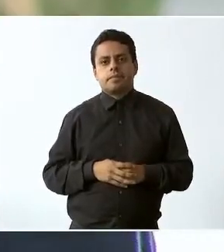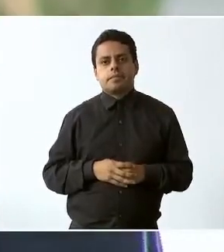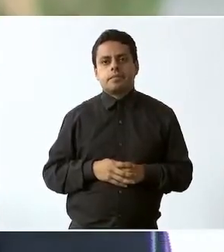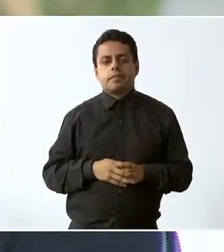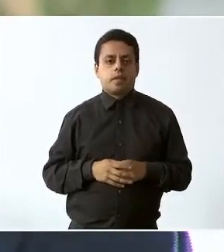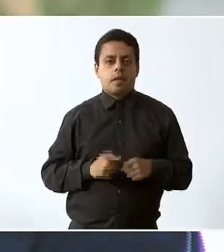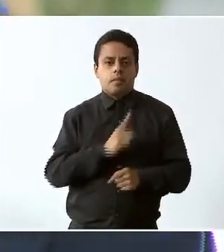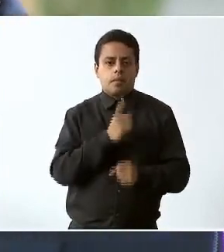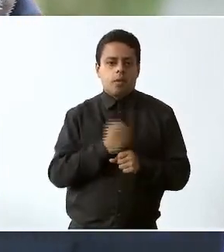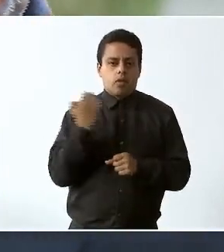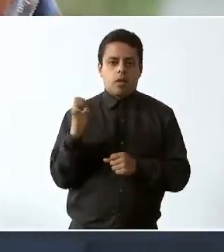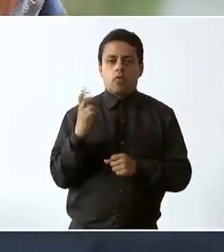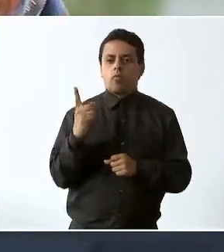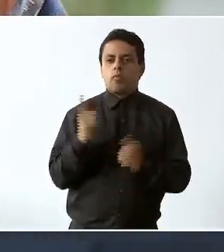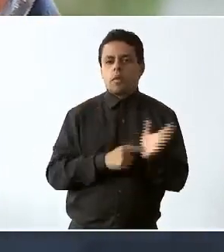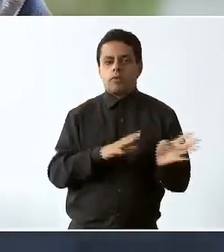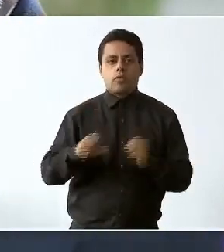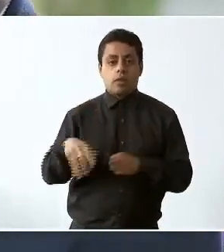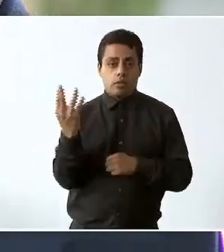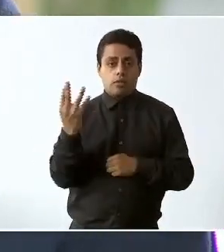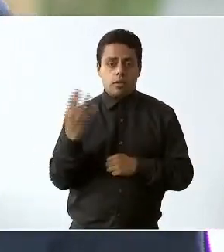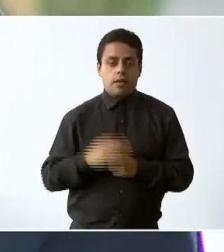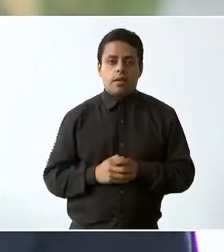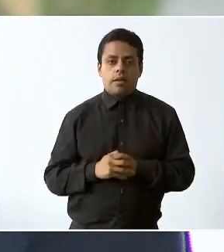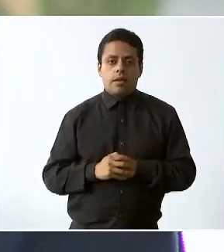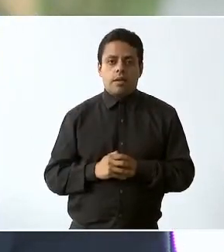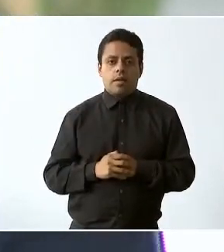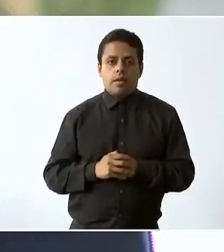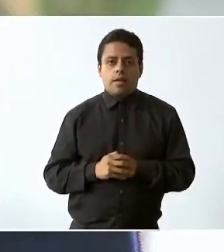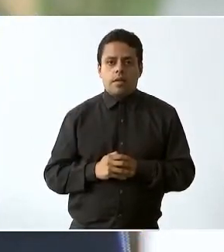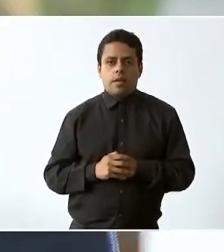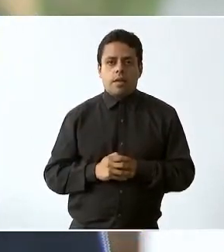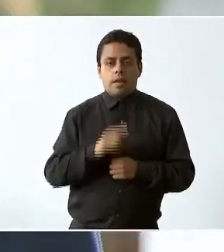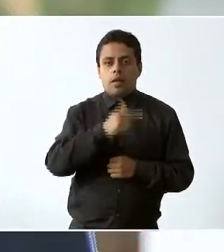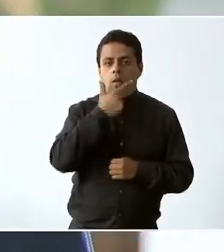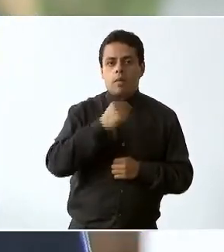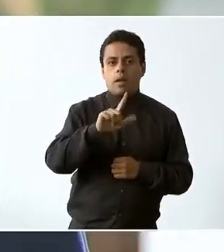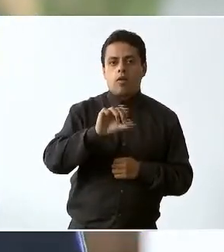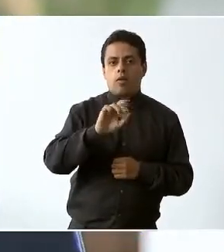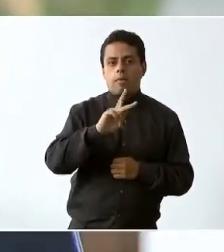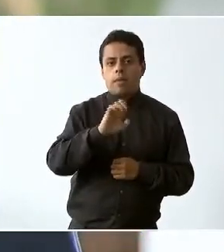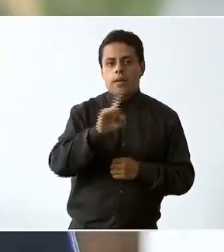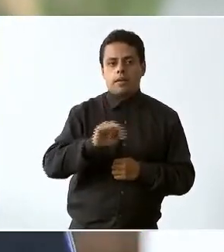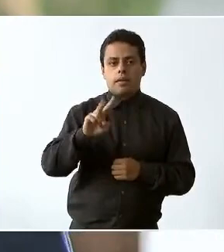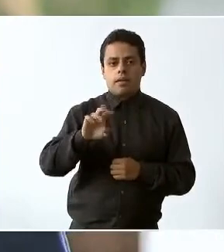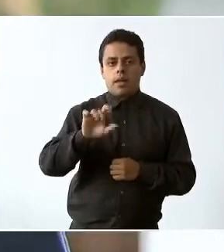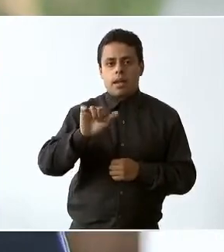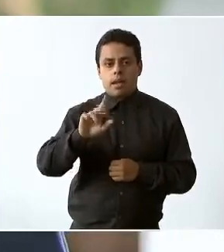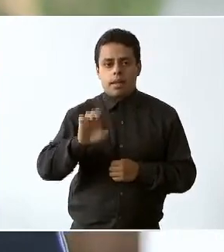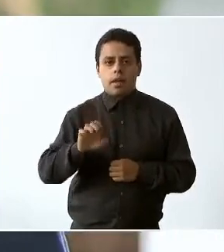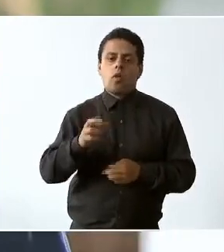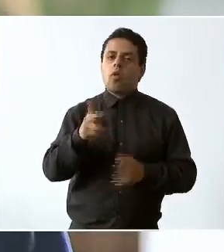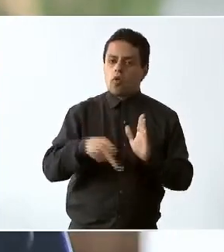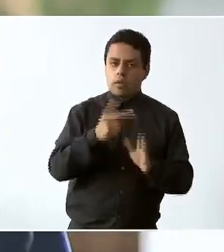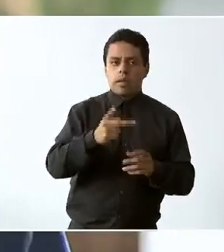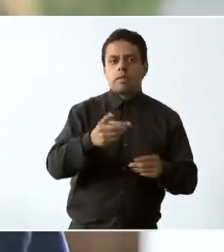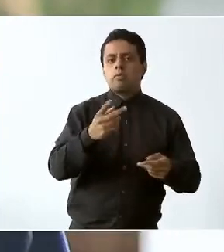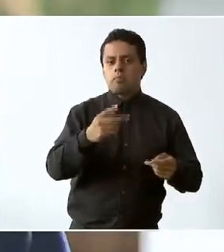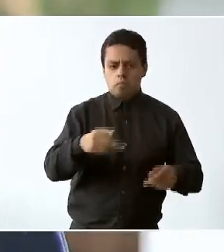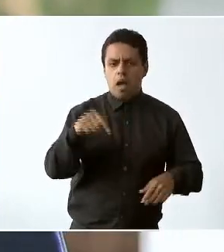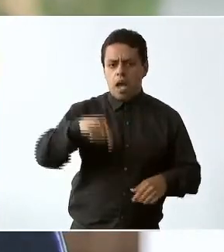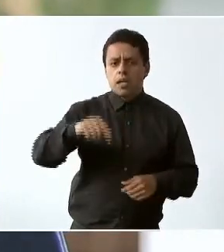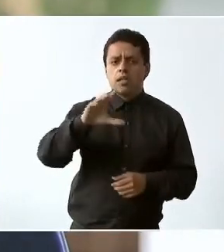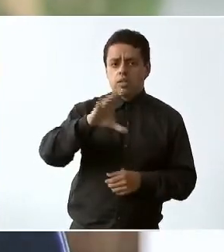El 1 de enero de 1914, López Velarde regresa a vivir a la capital y